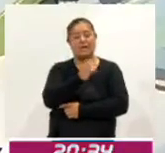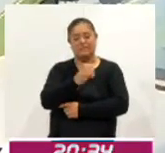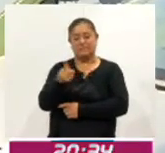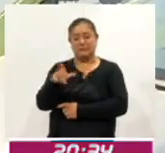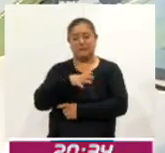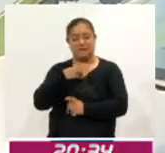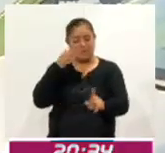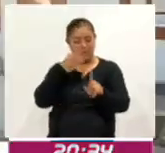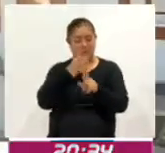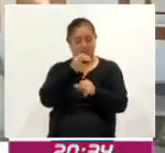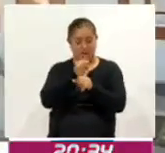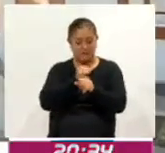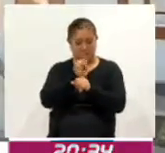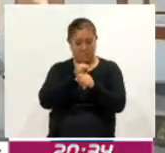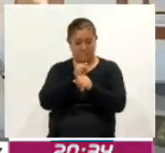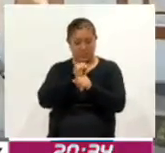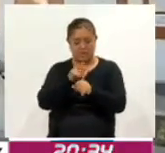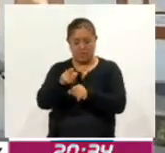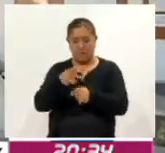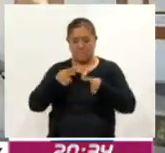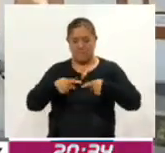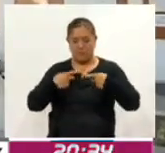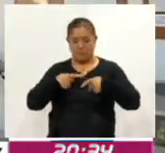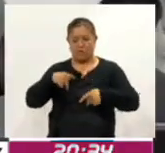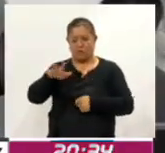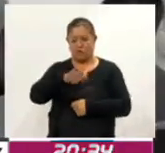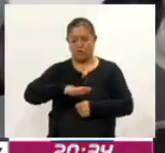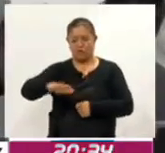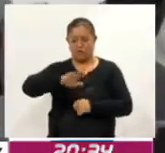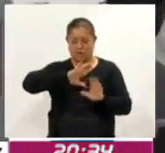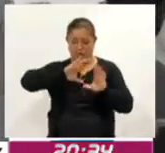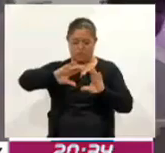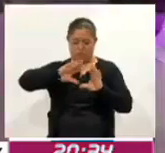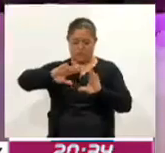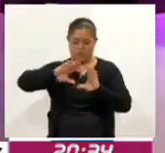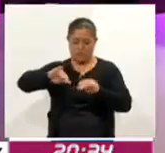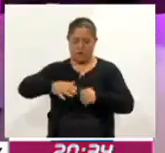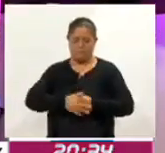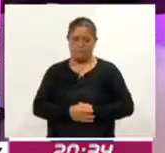dedicada a promover la investigación y la formación de recursos humanos.